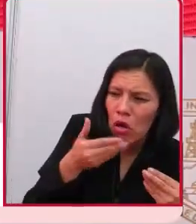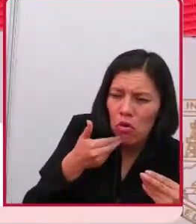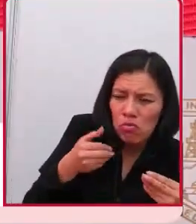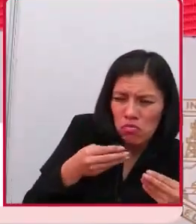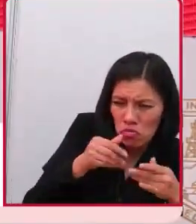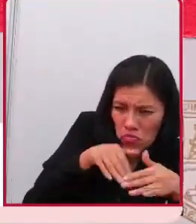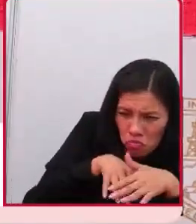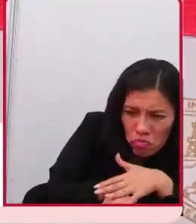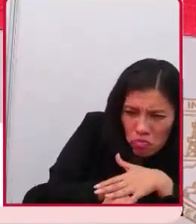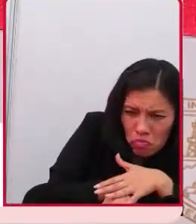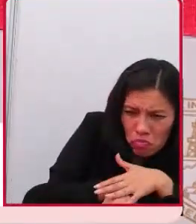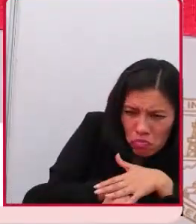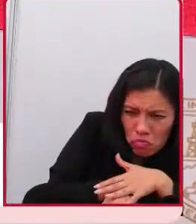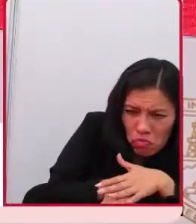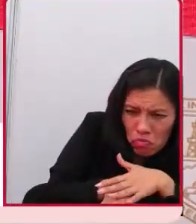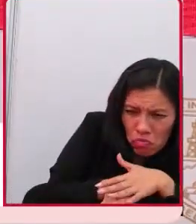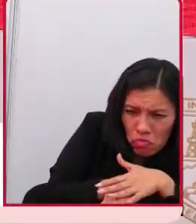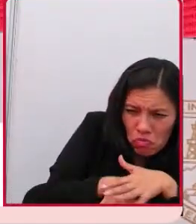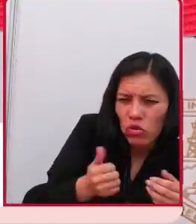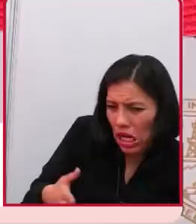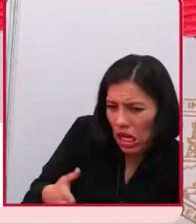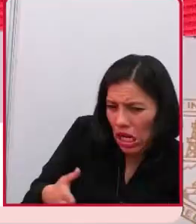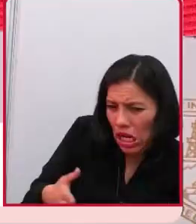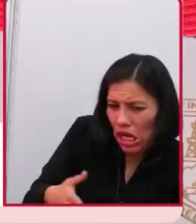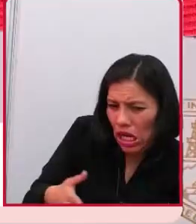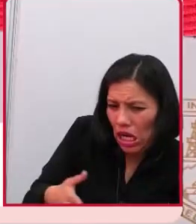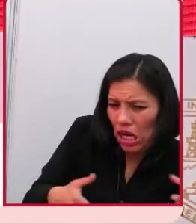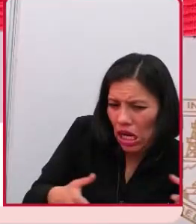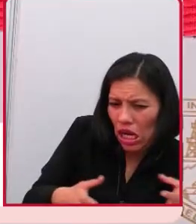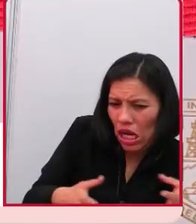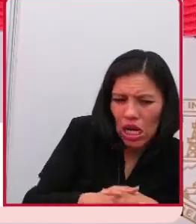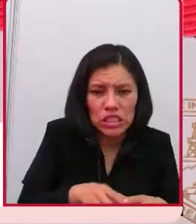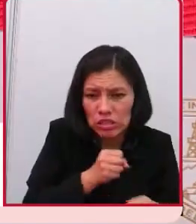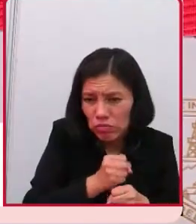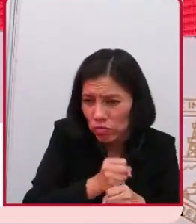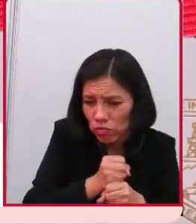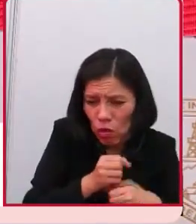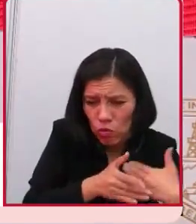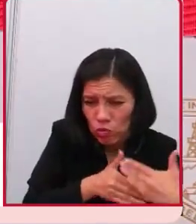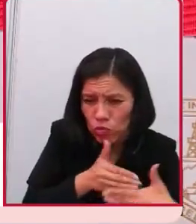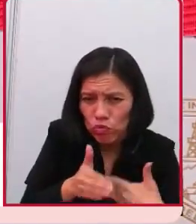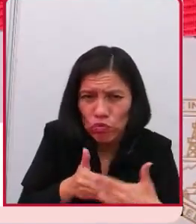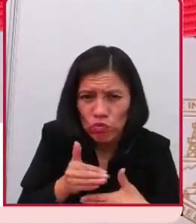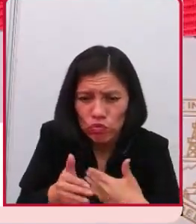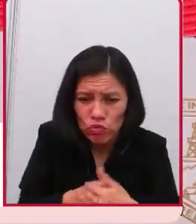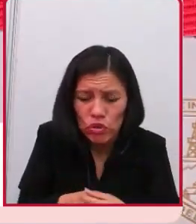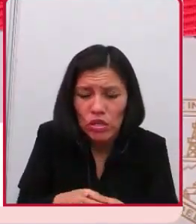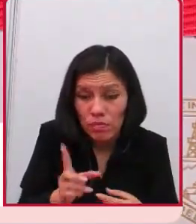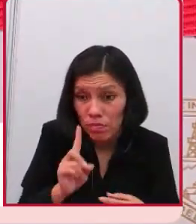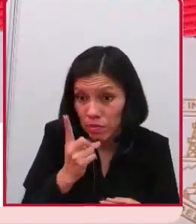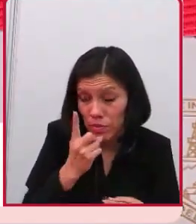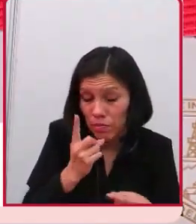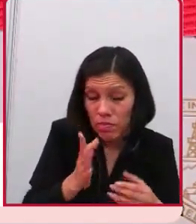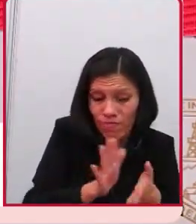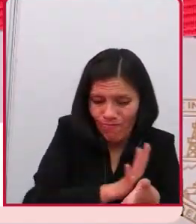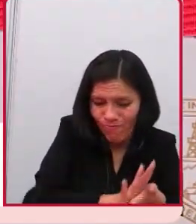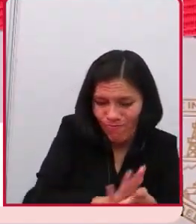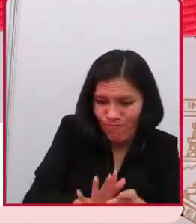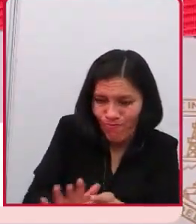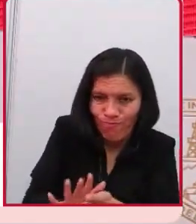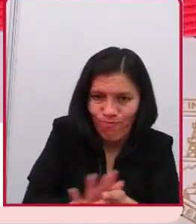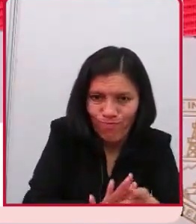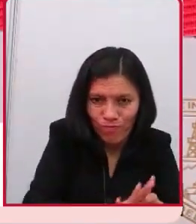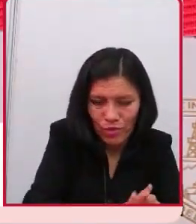un moli grueso. Entonces, inicia la operación en el circuito. Bueno, lo limpiamos el circuito porque realmente procesamos